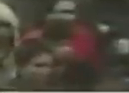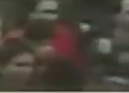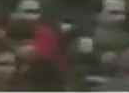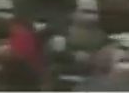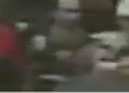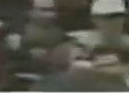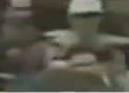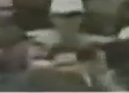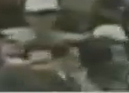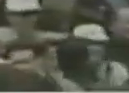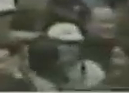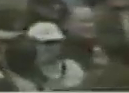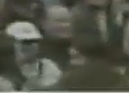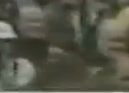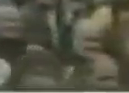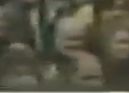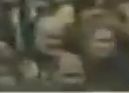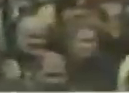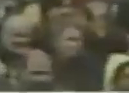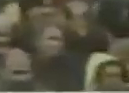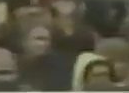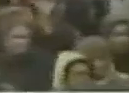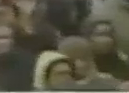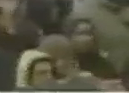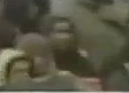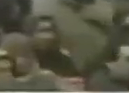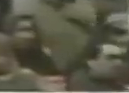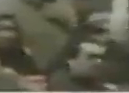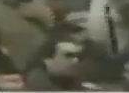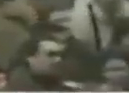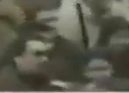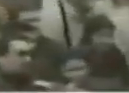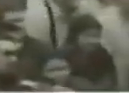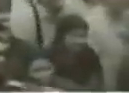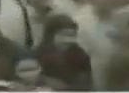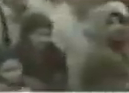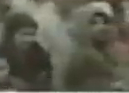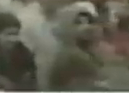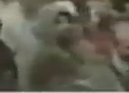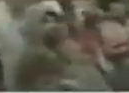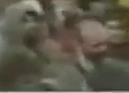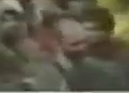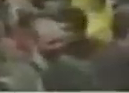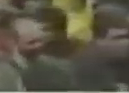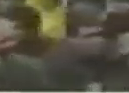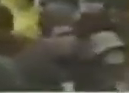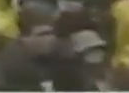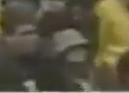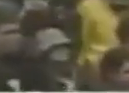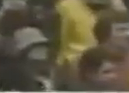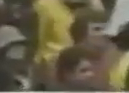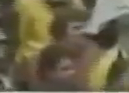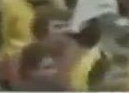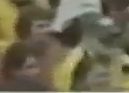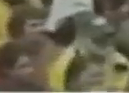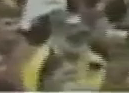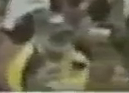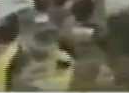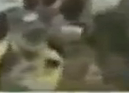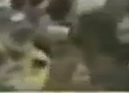Una pala de enterrador. Porque aquí en Mar del Plata está la tumba del